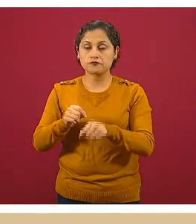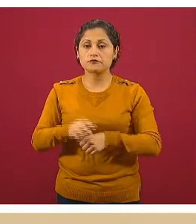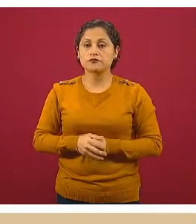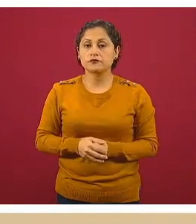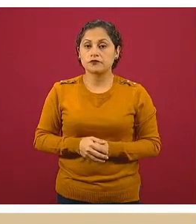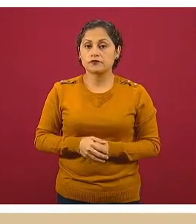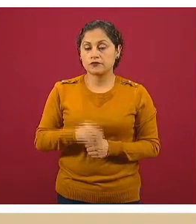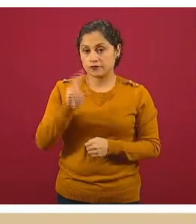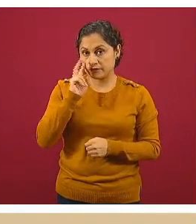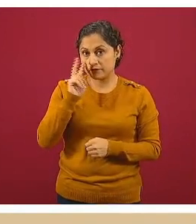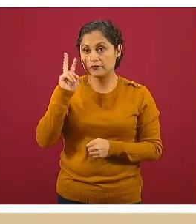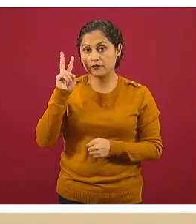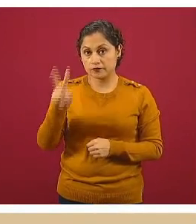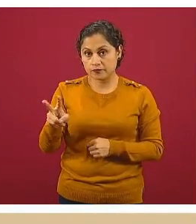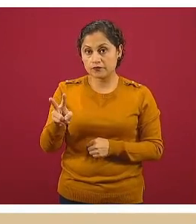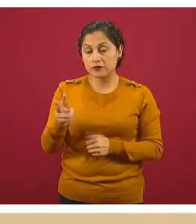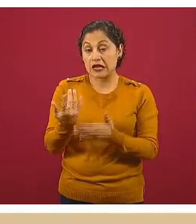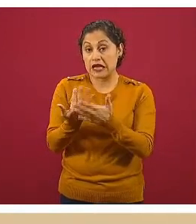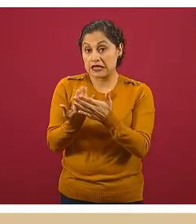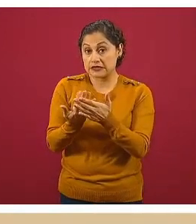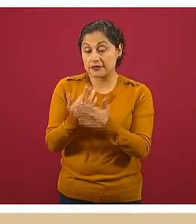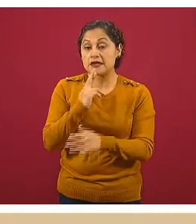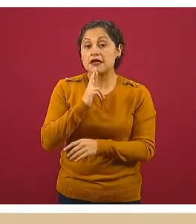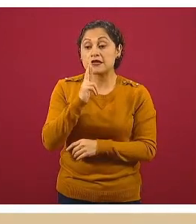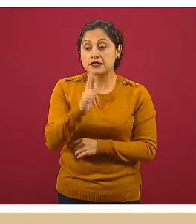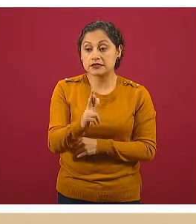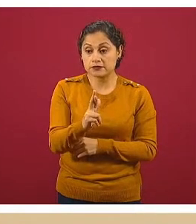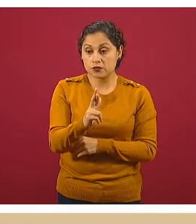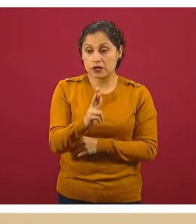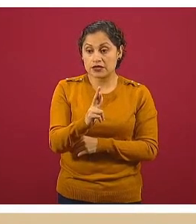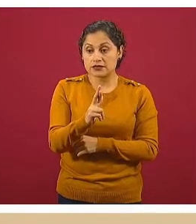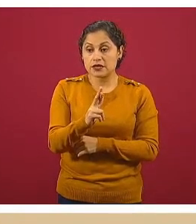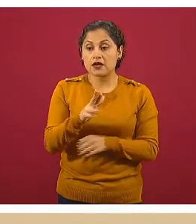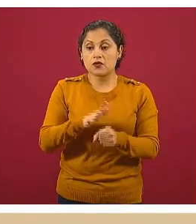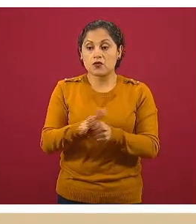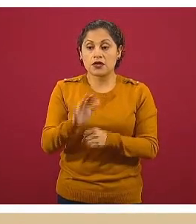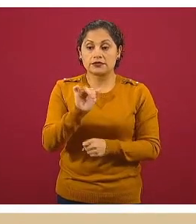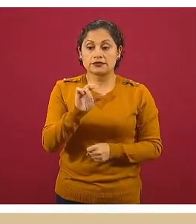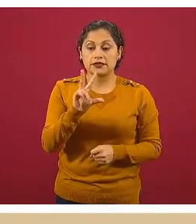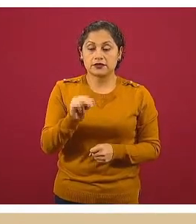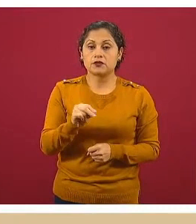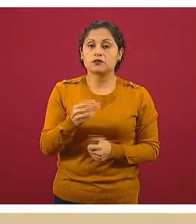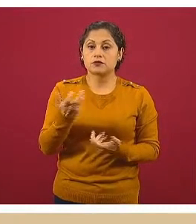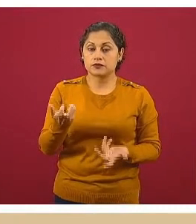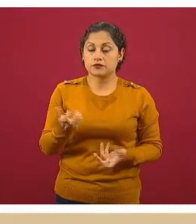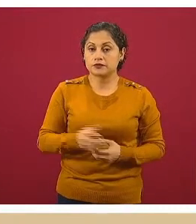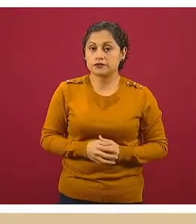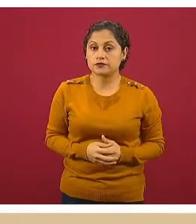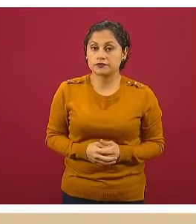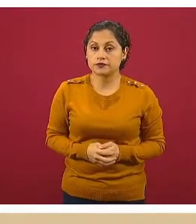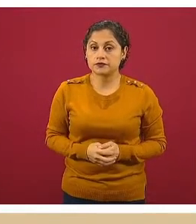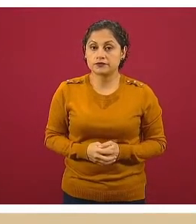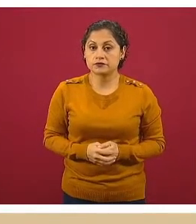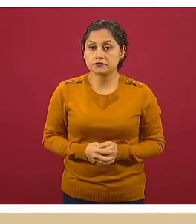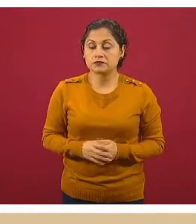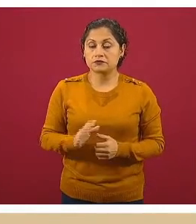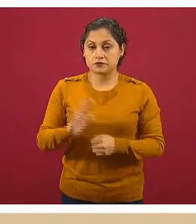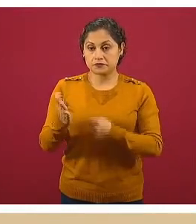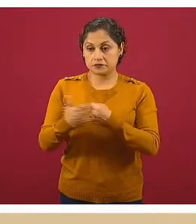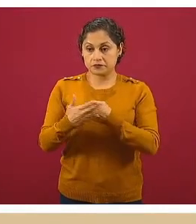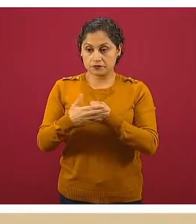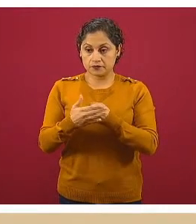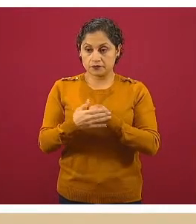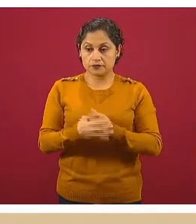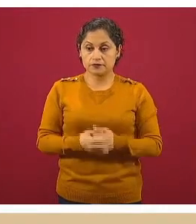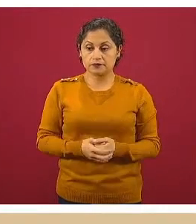resultado pendiente de emitir que la muestra pendiente de emitir un resultado están precisamente en los últimos días. En